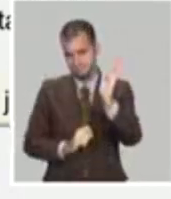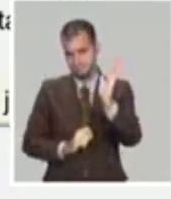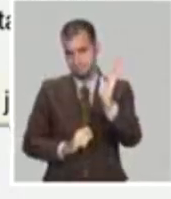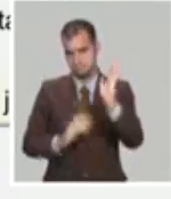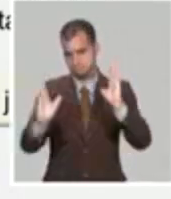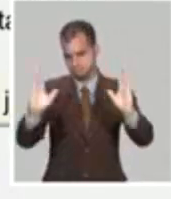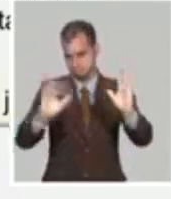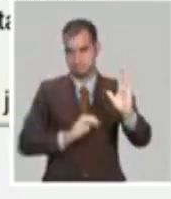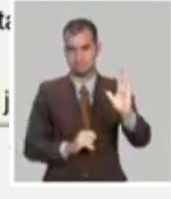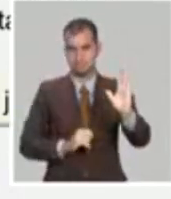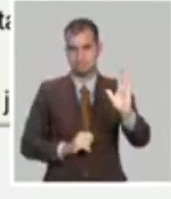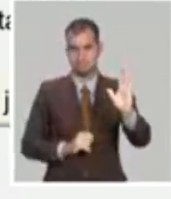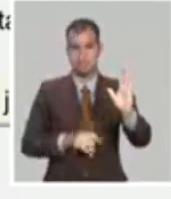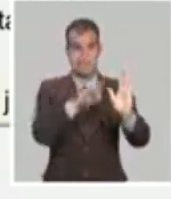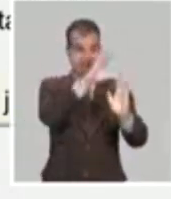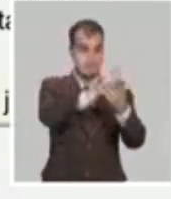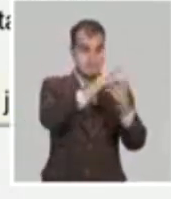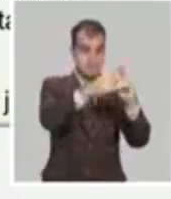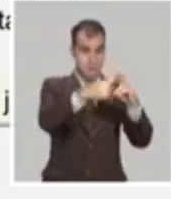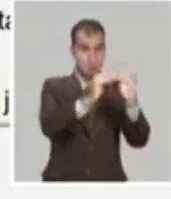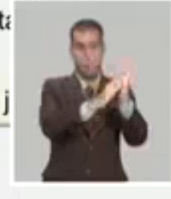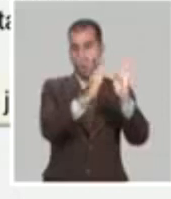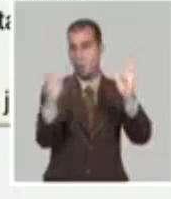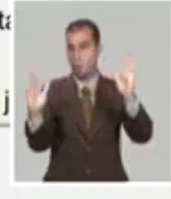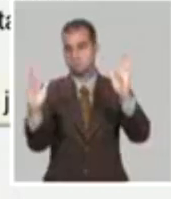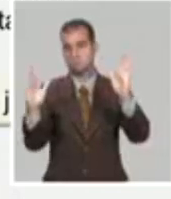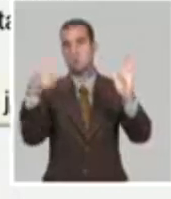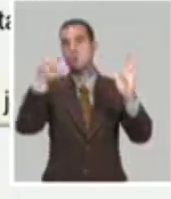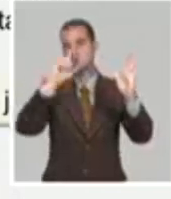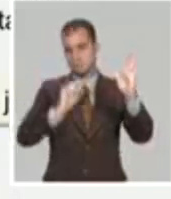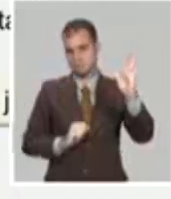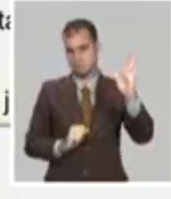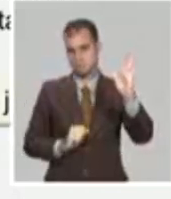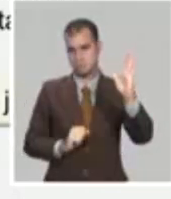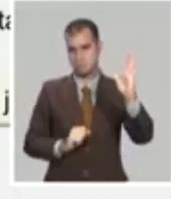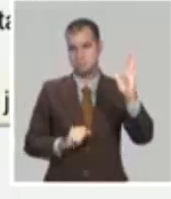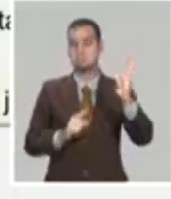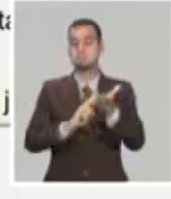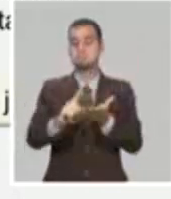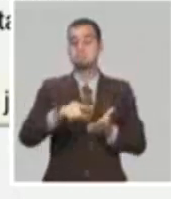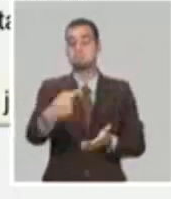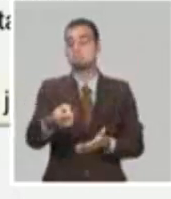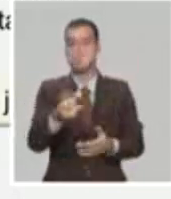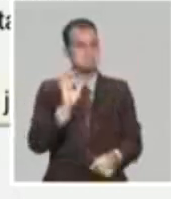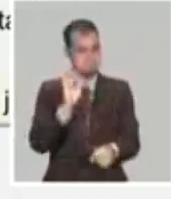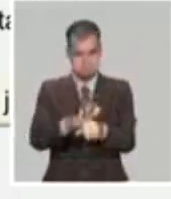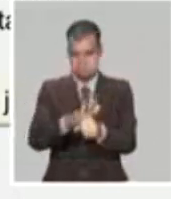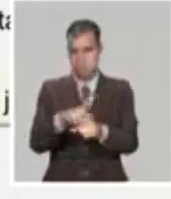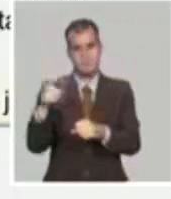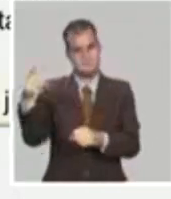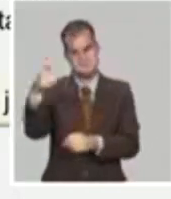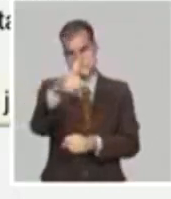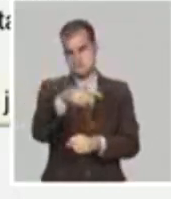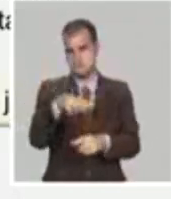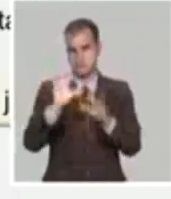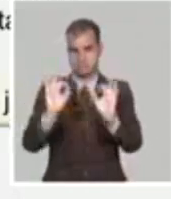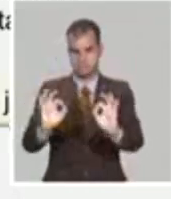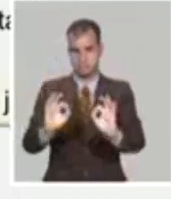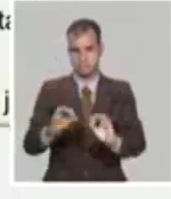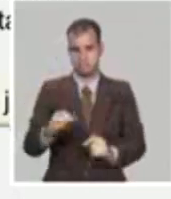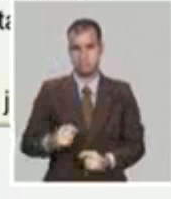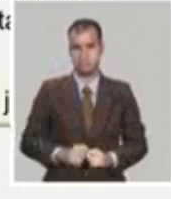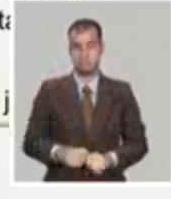en la próxima semana ya arrancamos la vacunación en estos municipios. Arranca la próxima semana. Mientras que